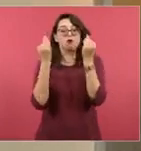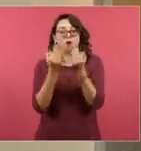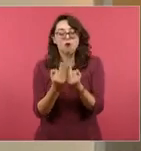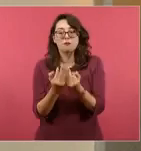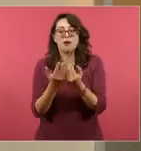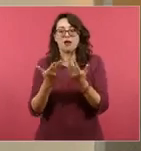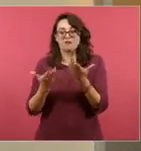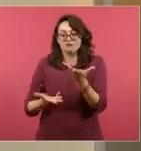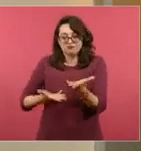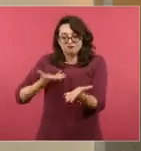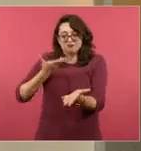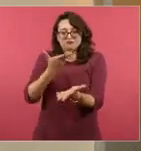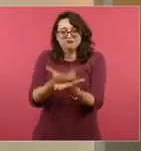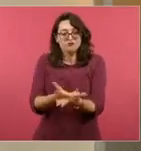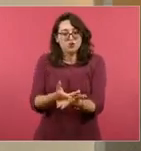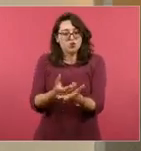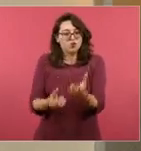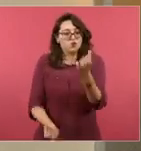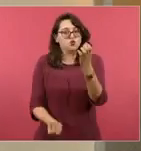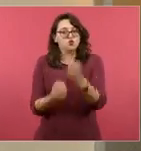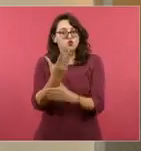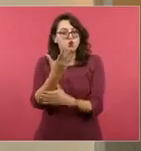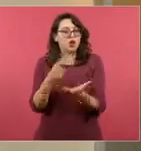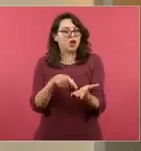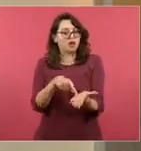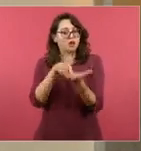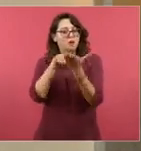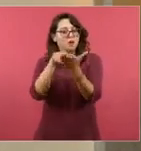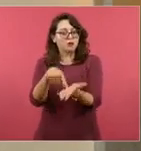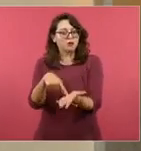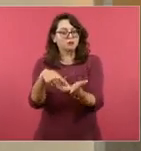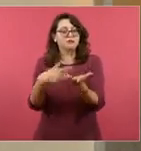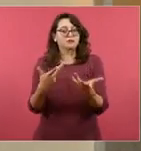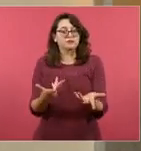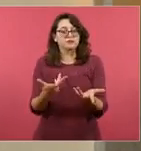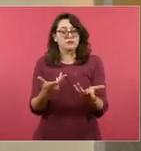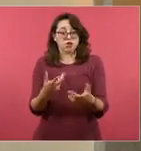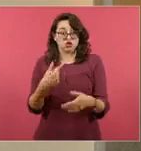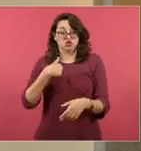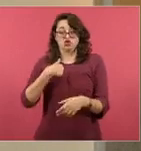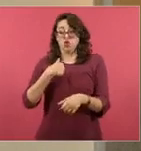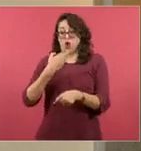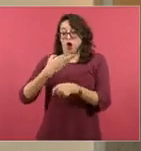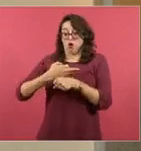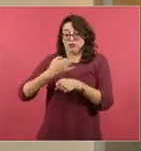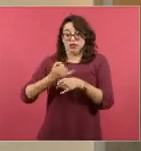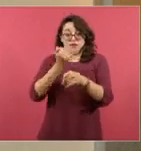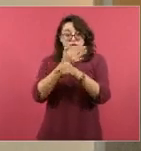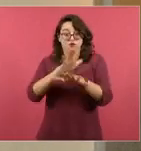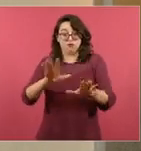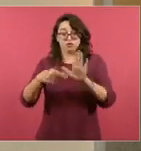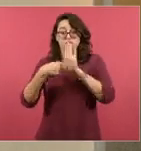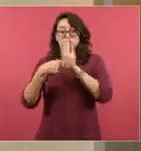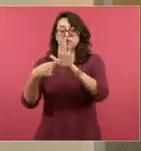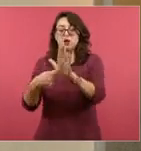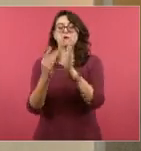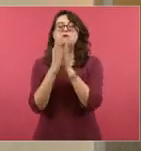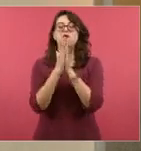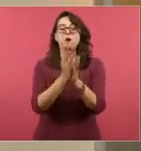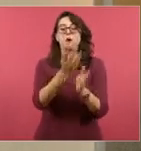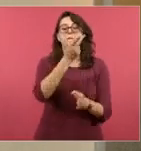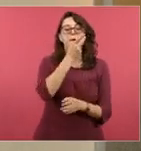los padres de familia. Segunda, a los maestros que trabajan día a día en las escuelas